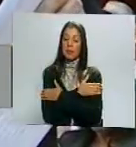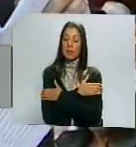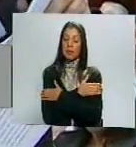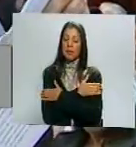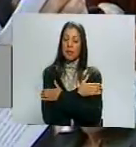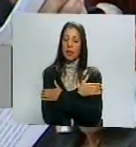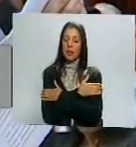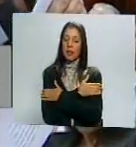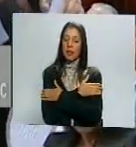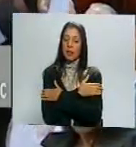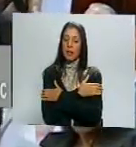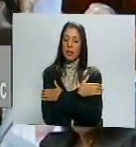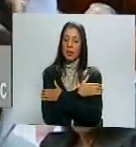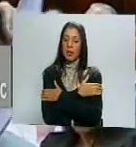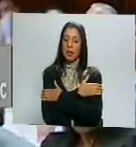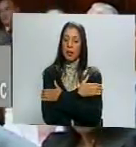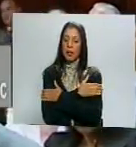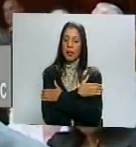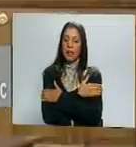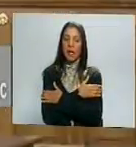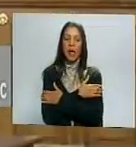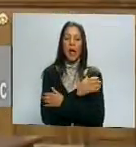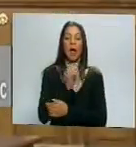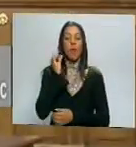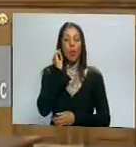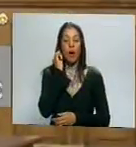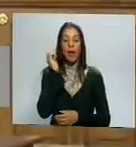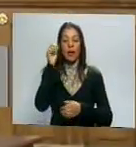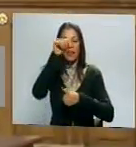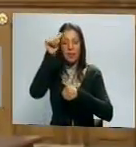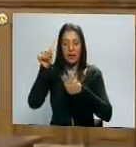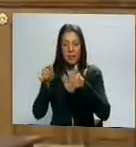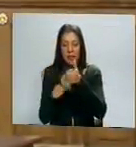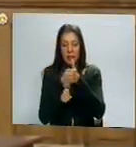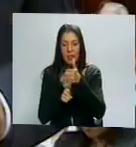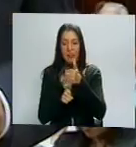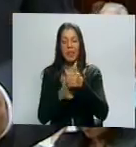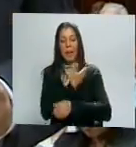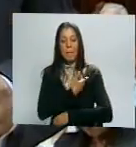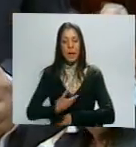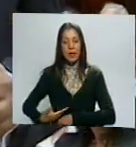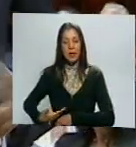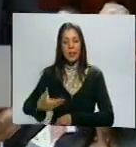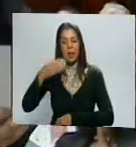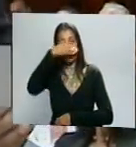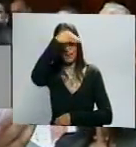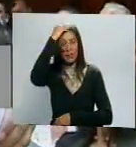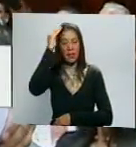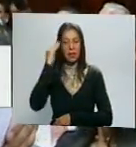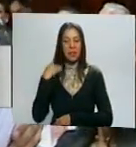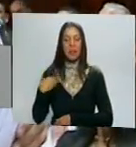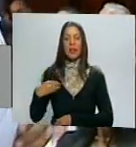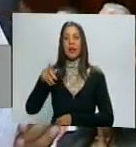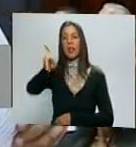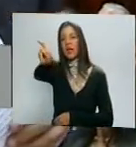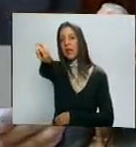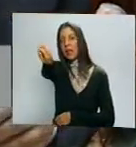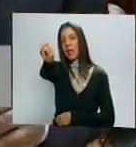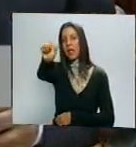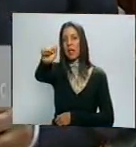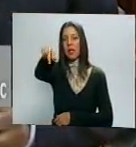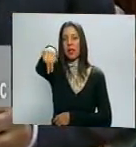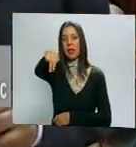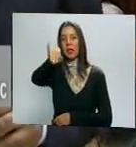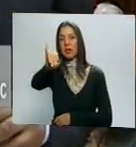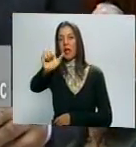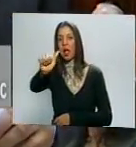por la elección que hicimos de la compañera, nuestra hermana Tania Díaz, como primera vicepresidenta